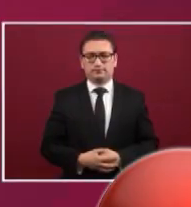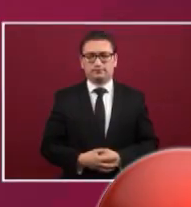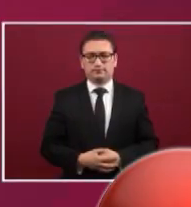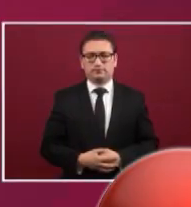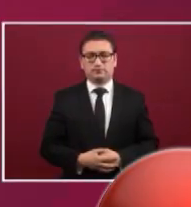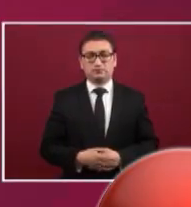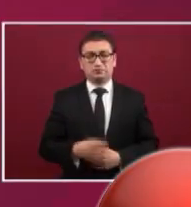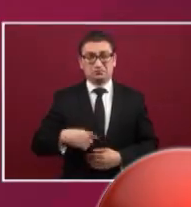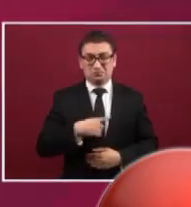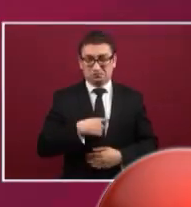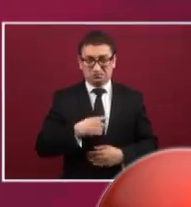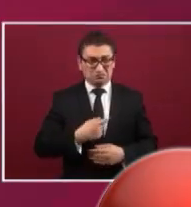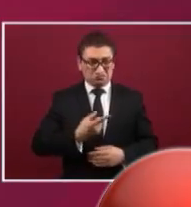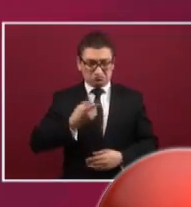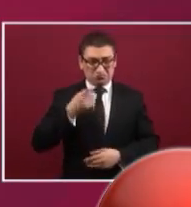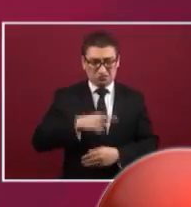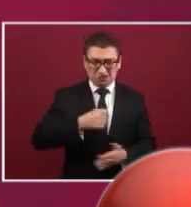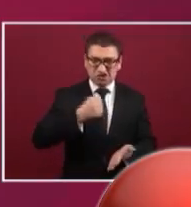imponernos por la fuerza,